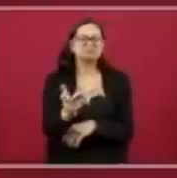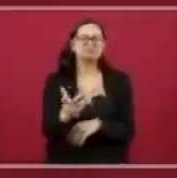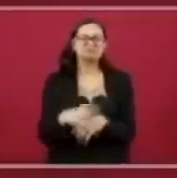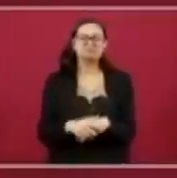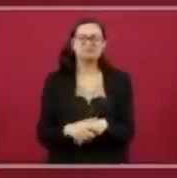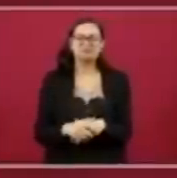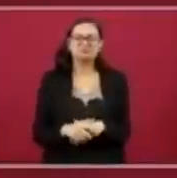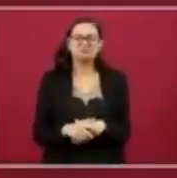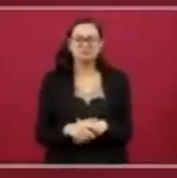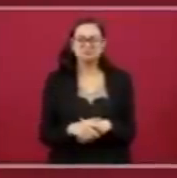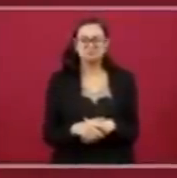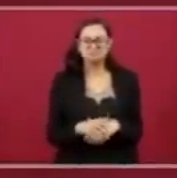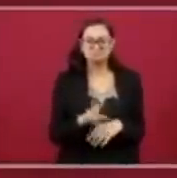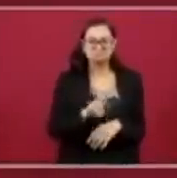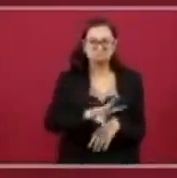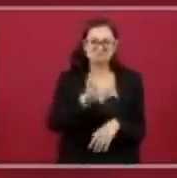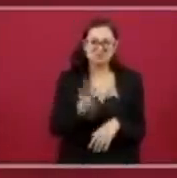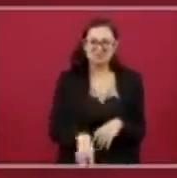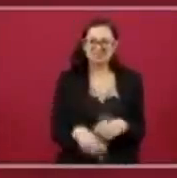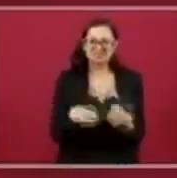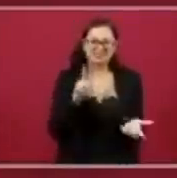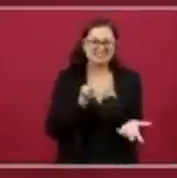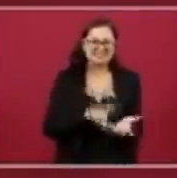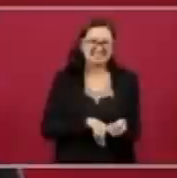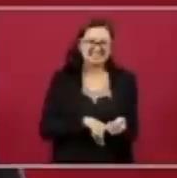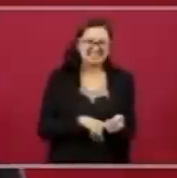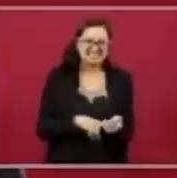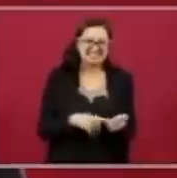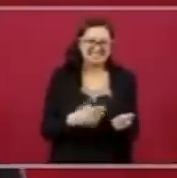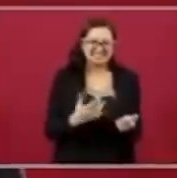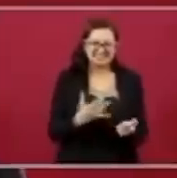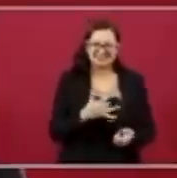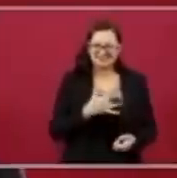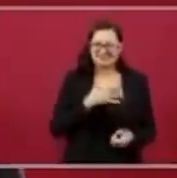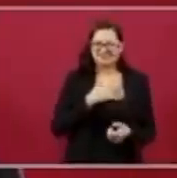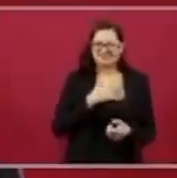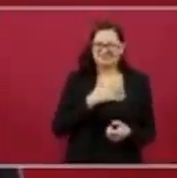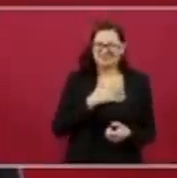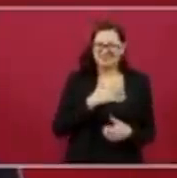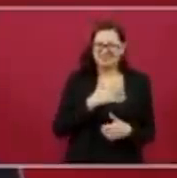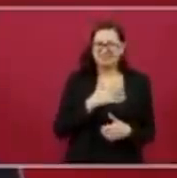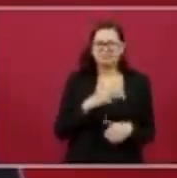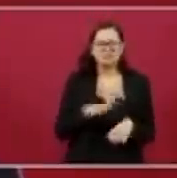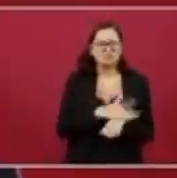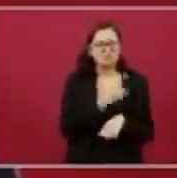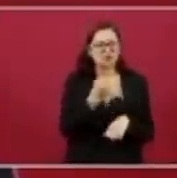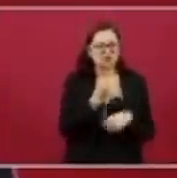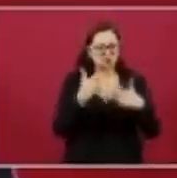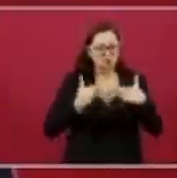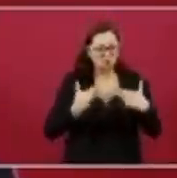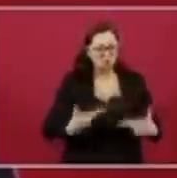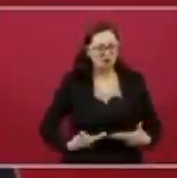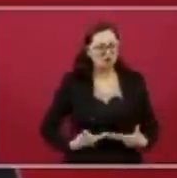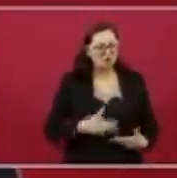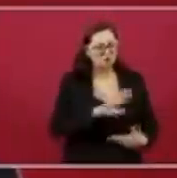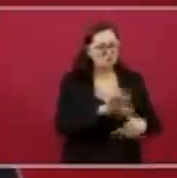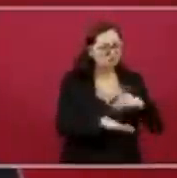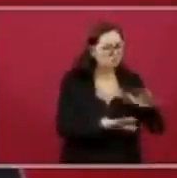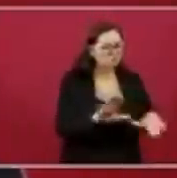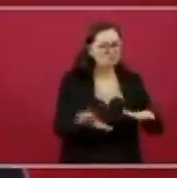nos afecta mucho por la pérdida de vidas humanas. No tengo ninguna